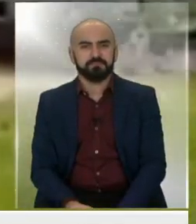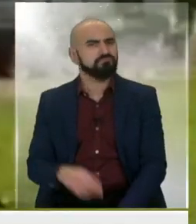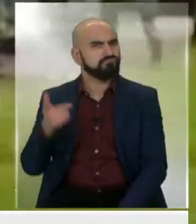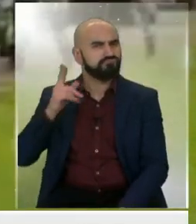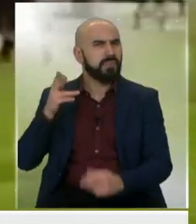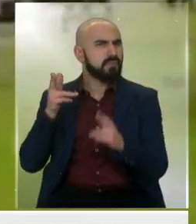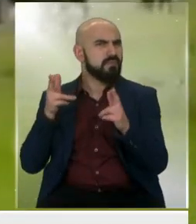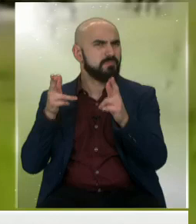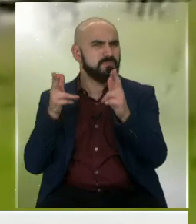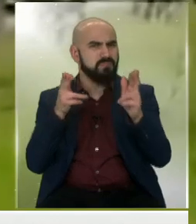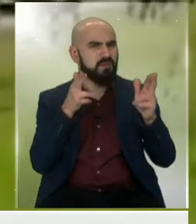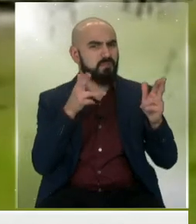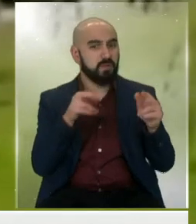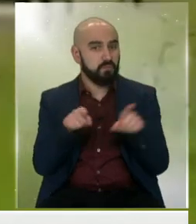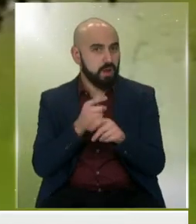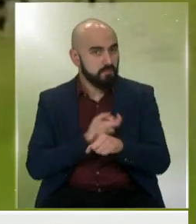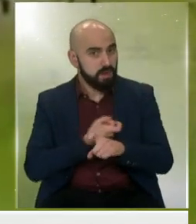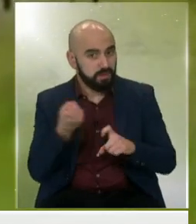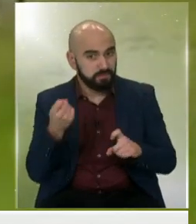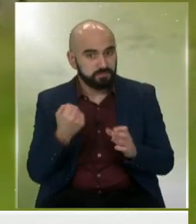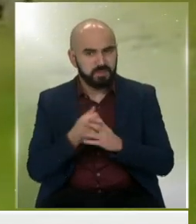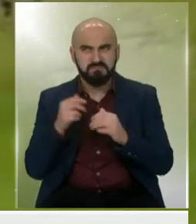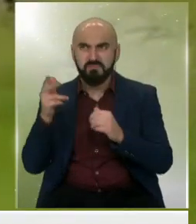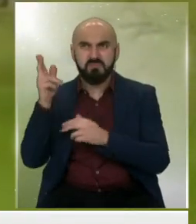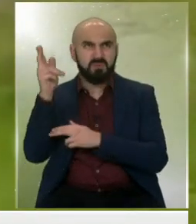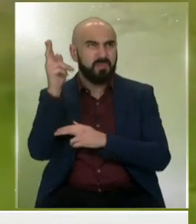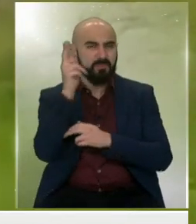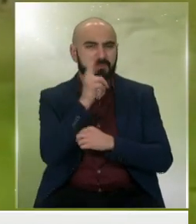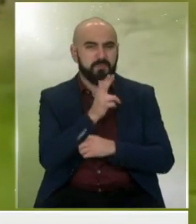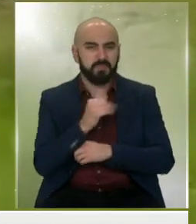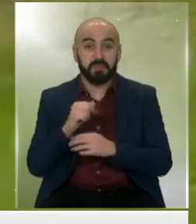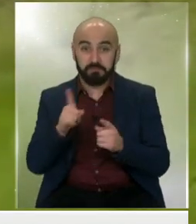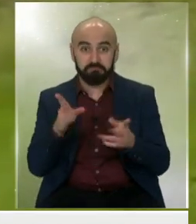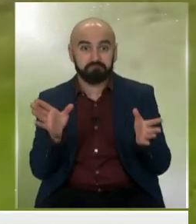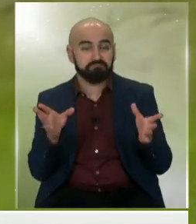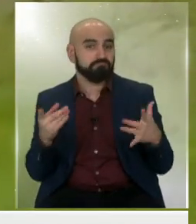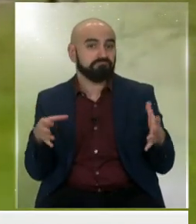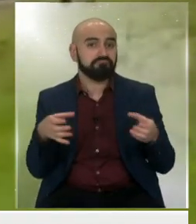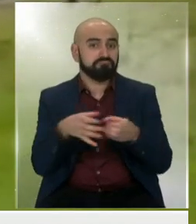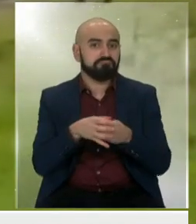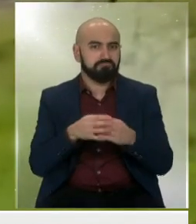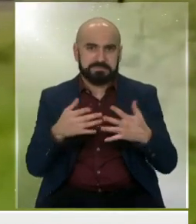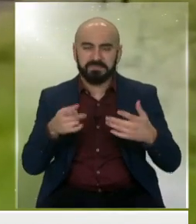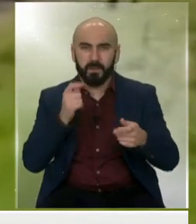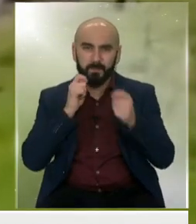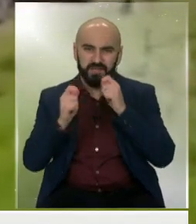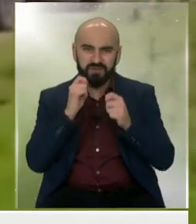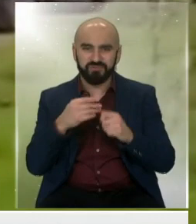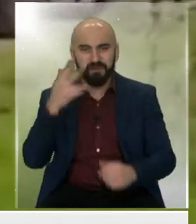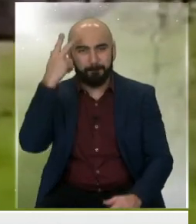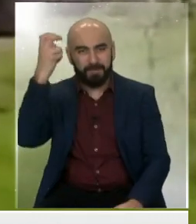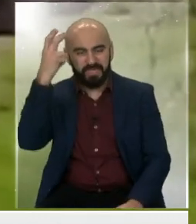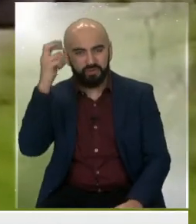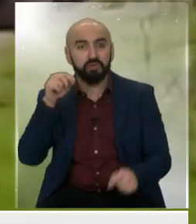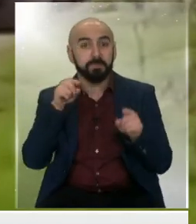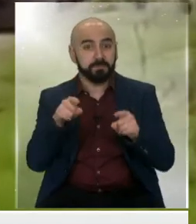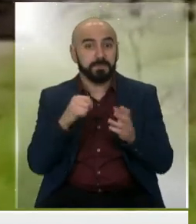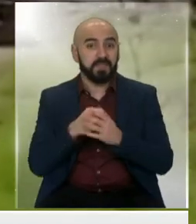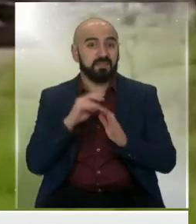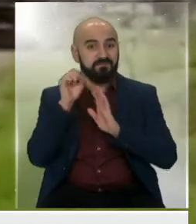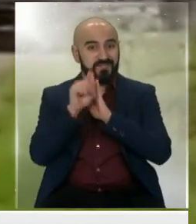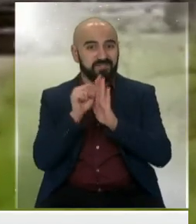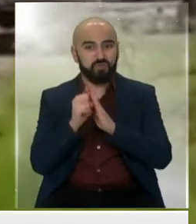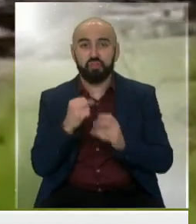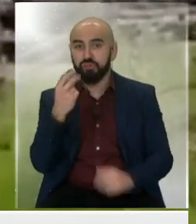Son disparos amenazantes de una de las organizaciones criminales más peligrosas de México. En un video de